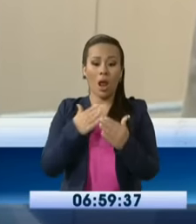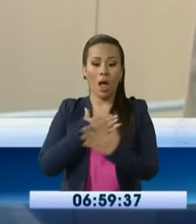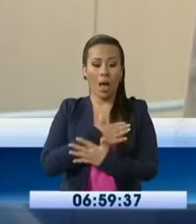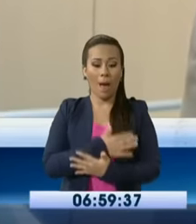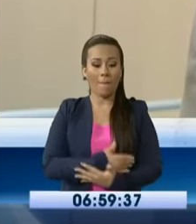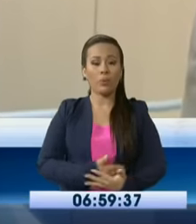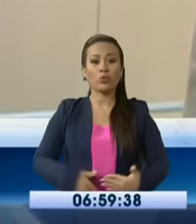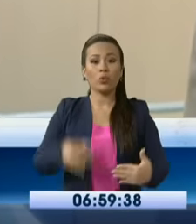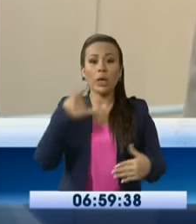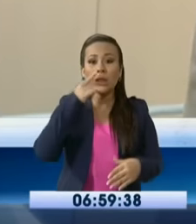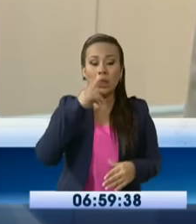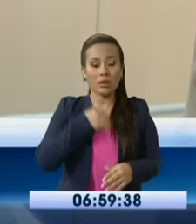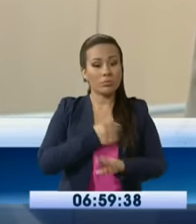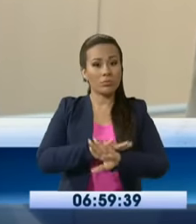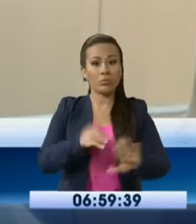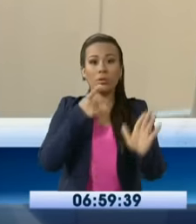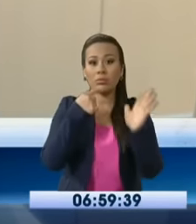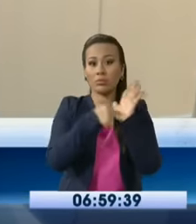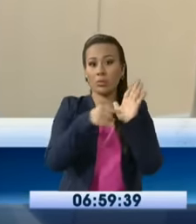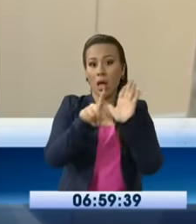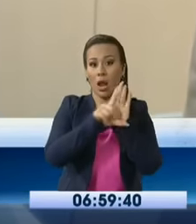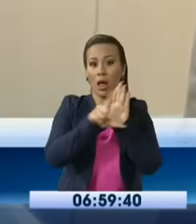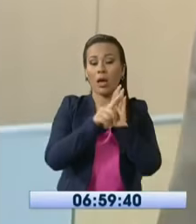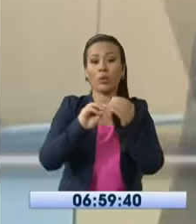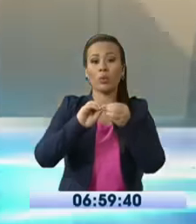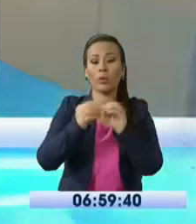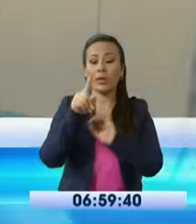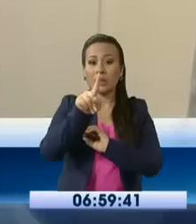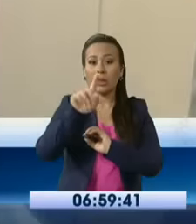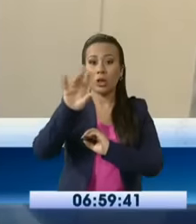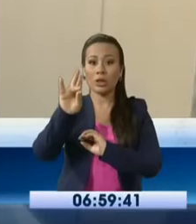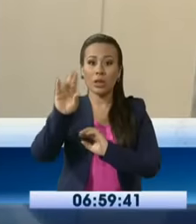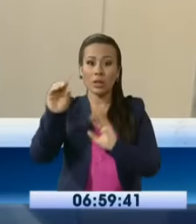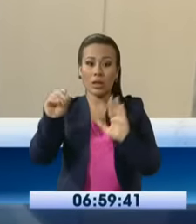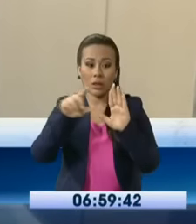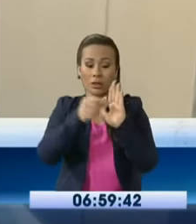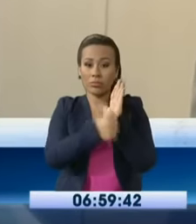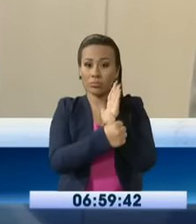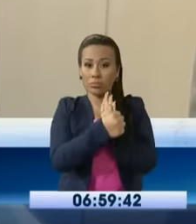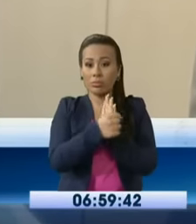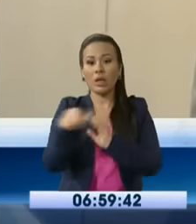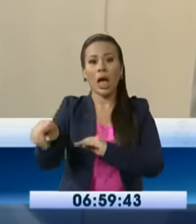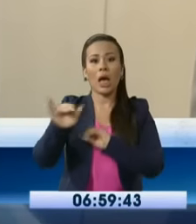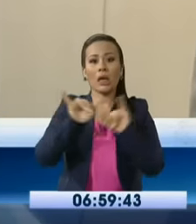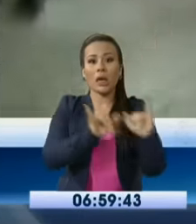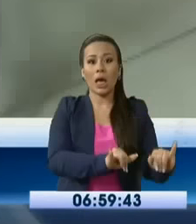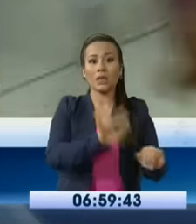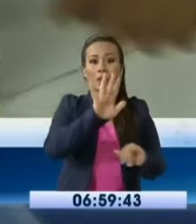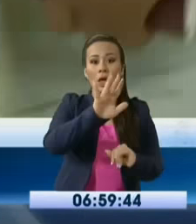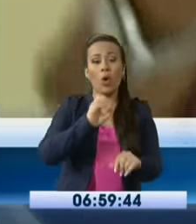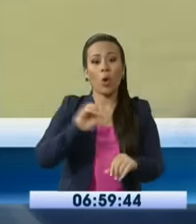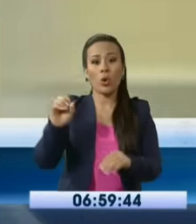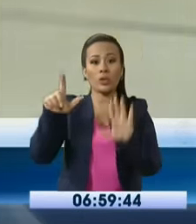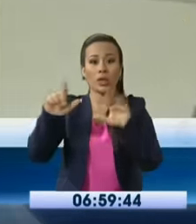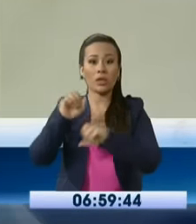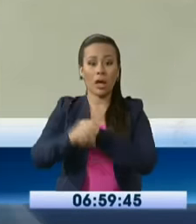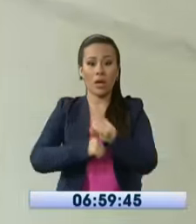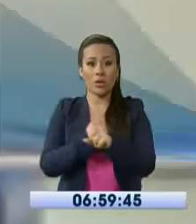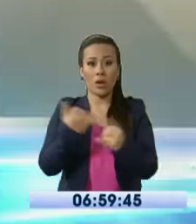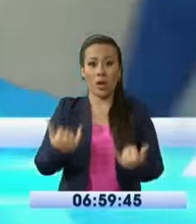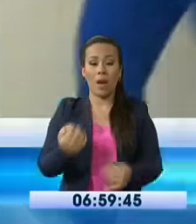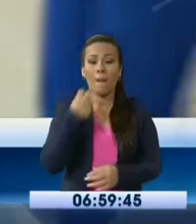lo tipifica y lo reprime el artículo 170 del Código Orgánico Integral Penal con una pena de 5 a 7 años. Al acusado le practicaron